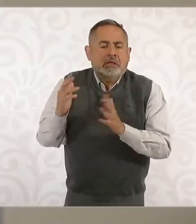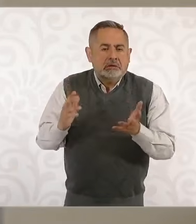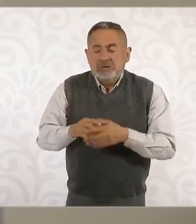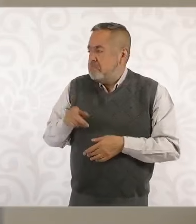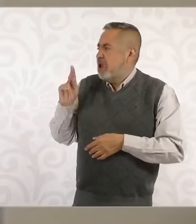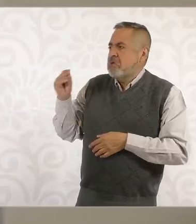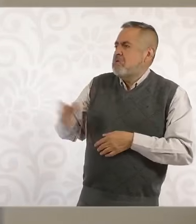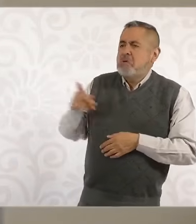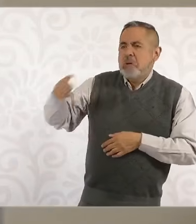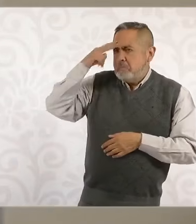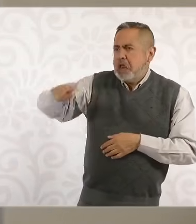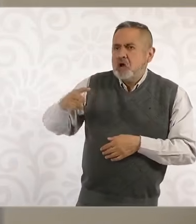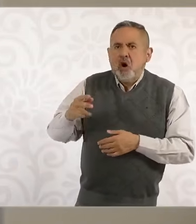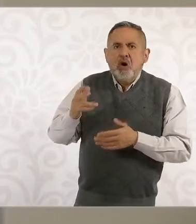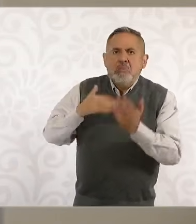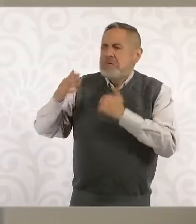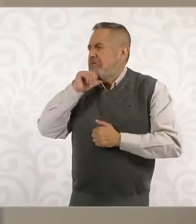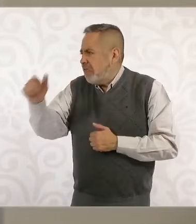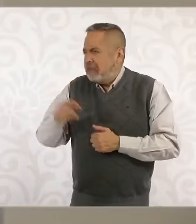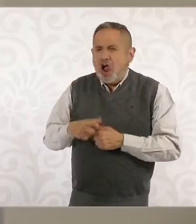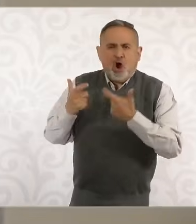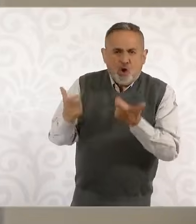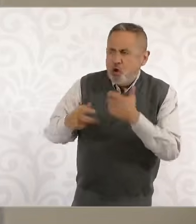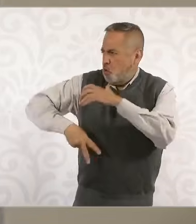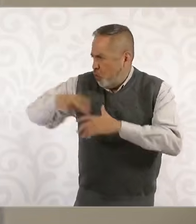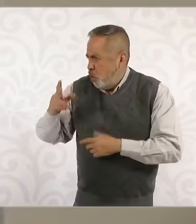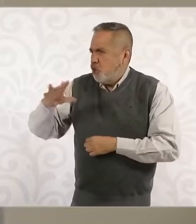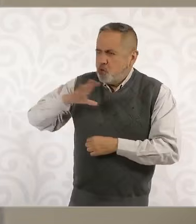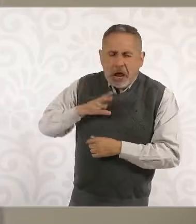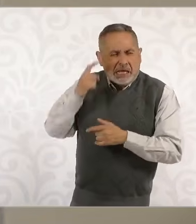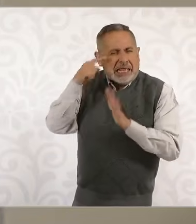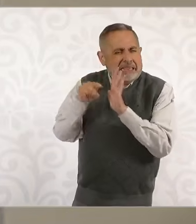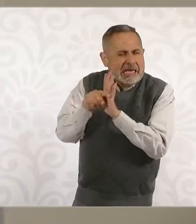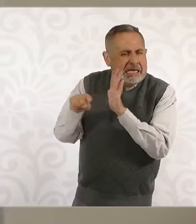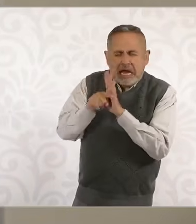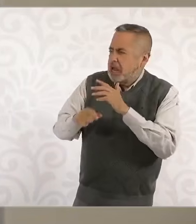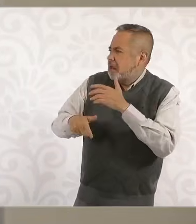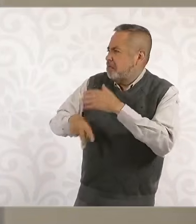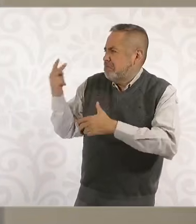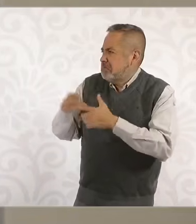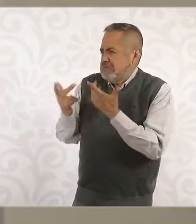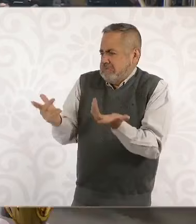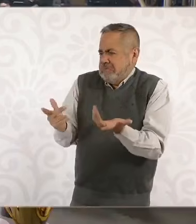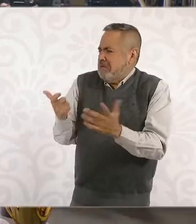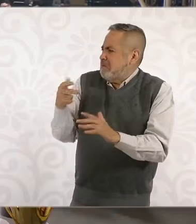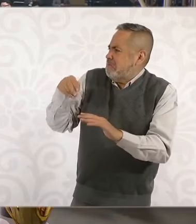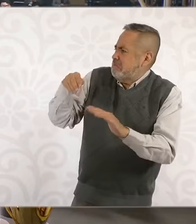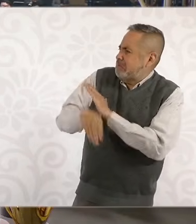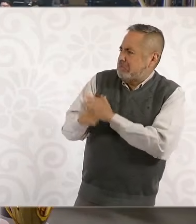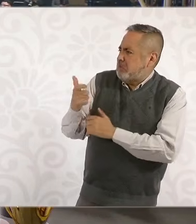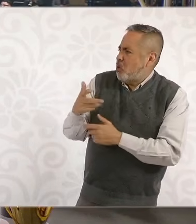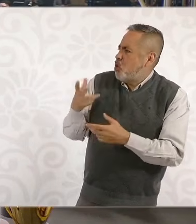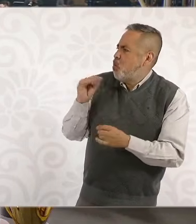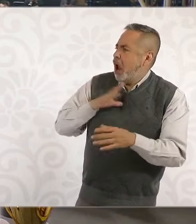está creciendo, que ya no hay recursos suficientes, que existe un fuerte déficit, y que de